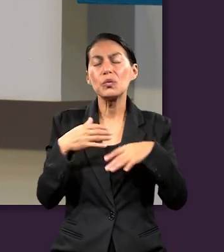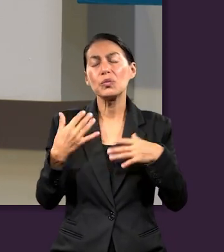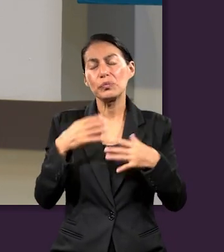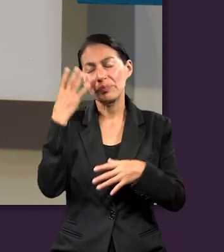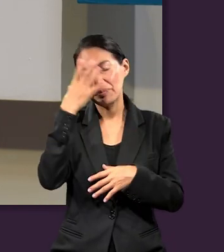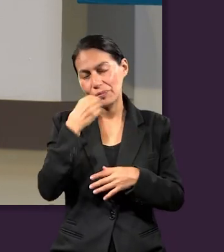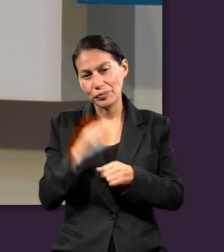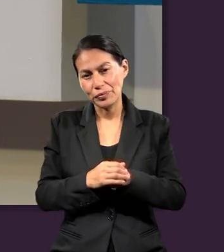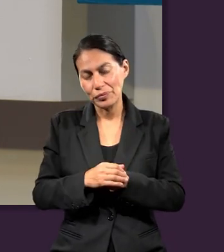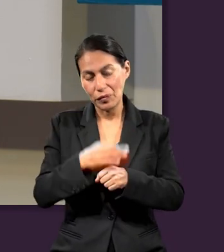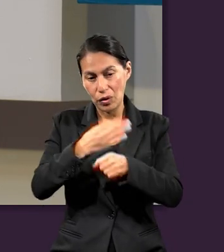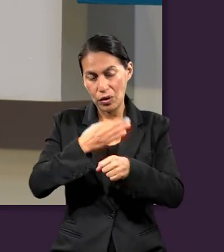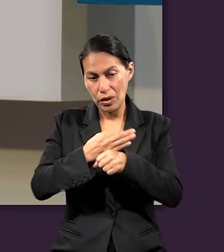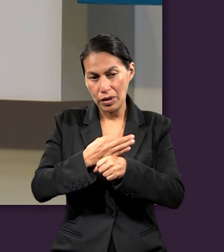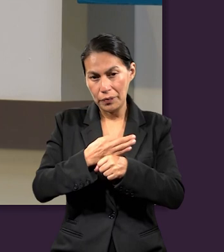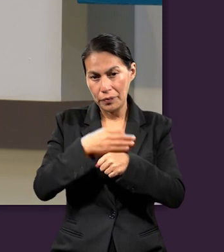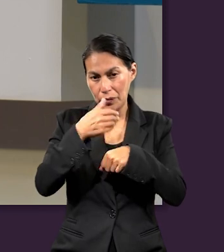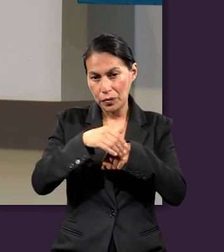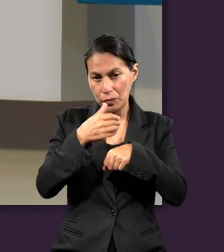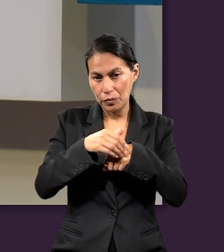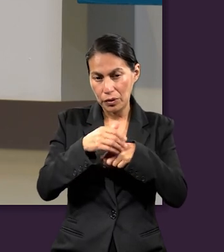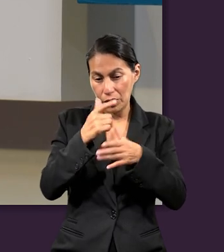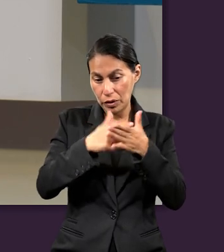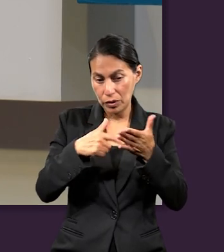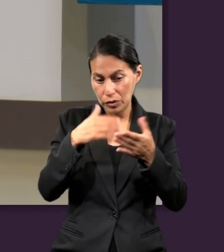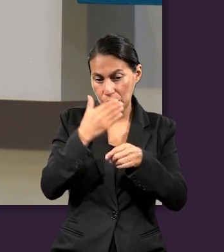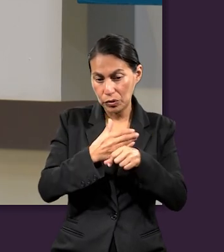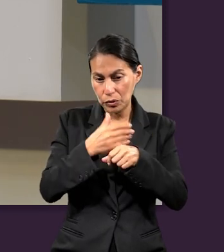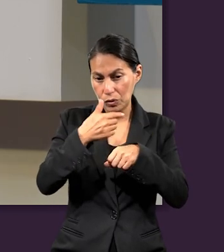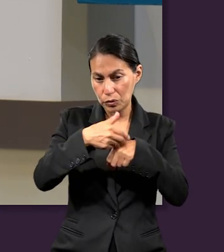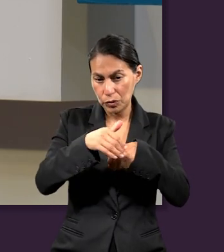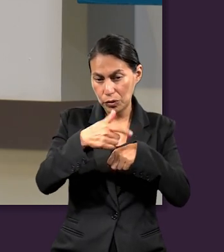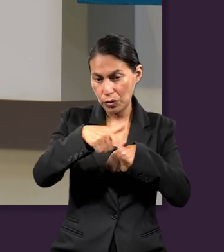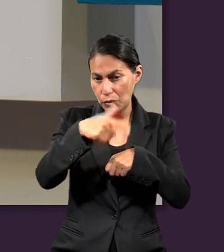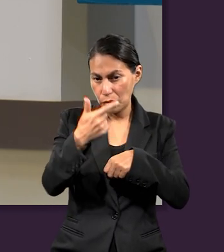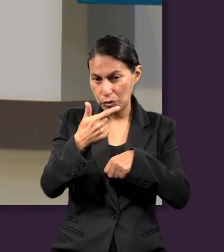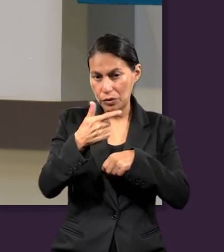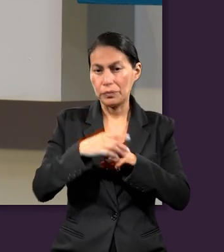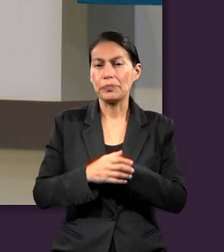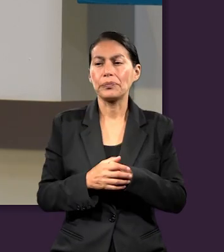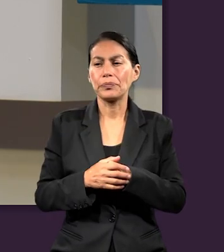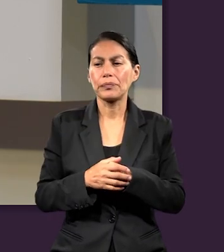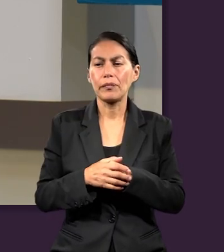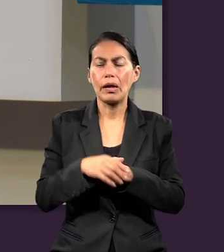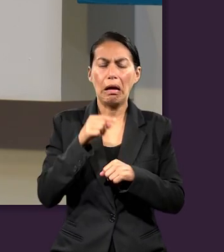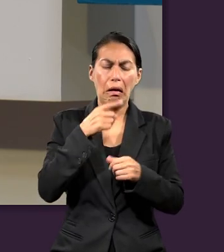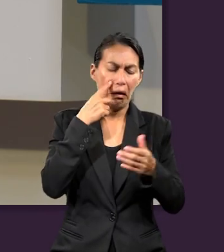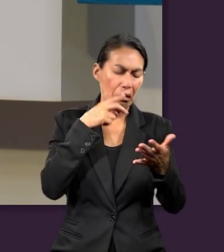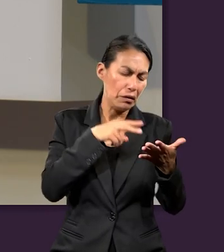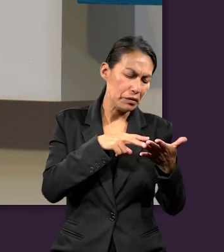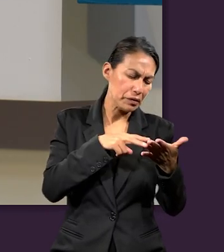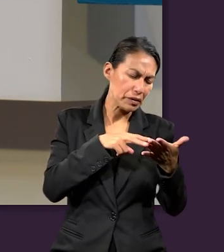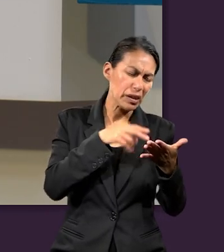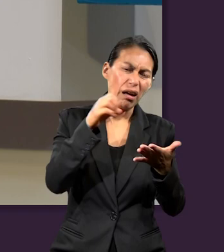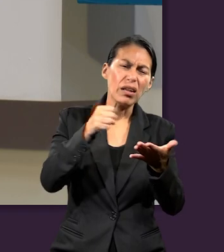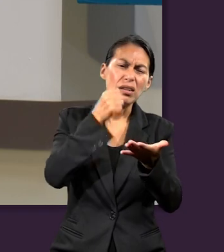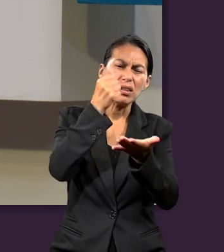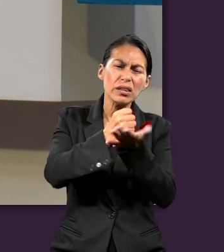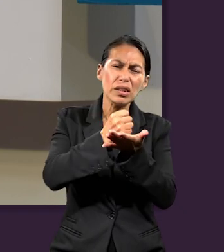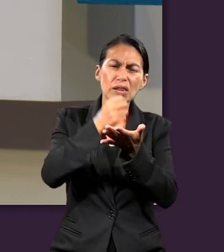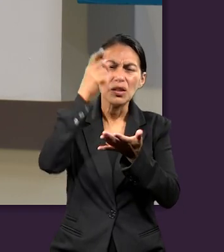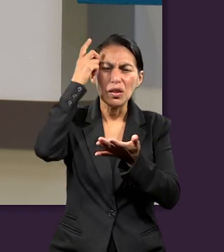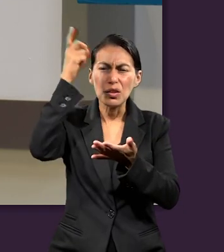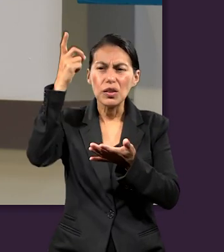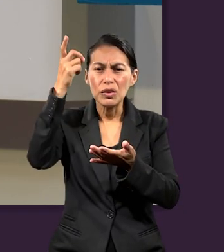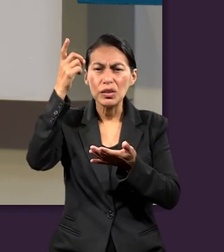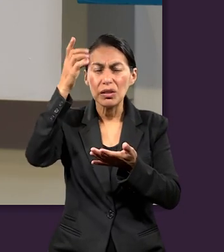en esta lección que es la número 12 de este periodo hemos estado viendo algunas cosas que